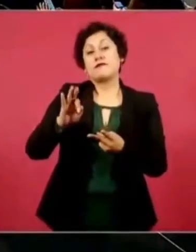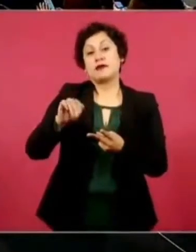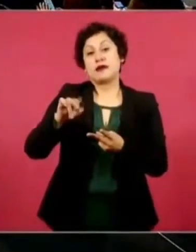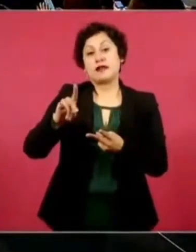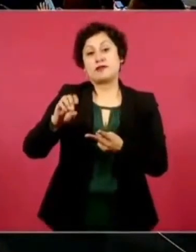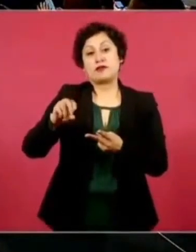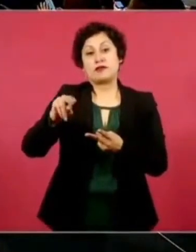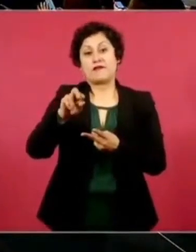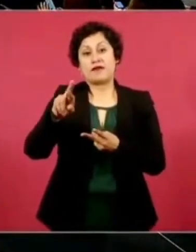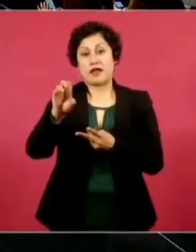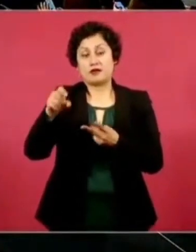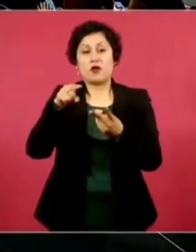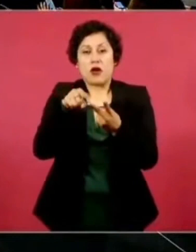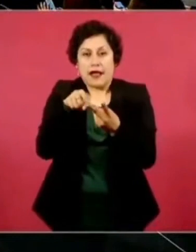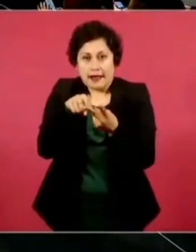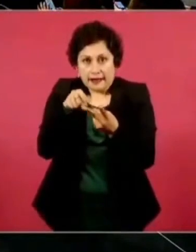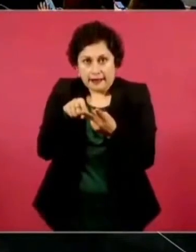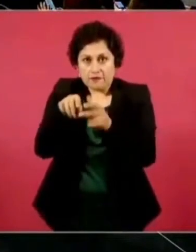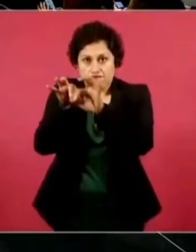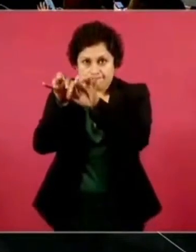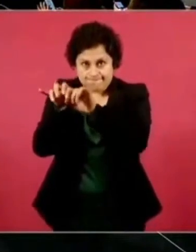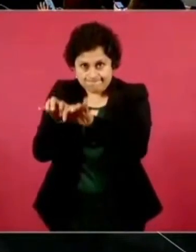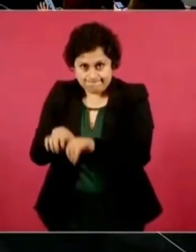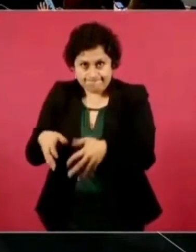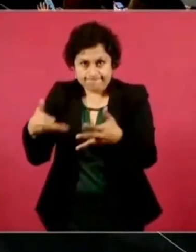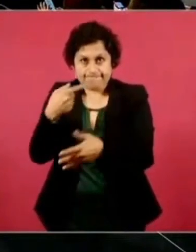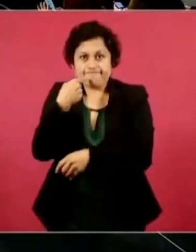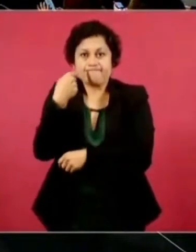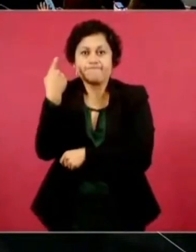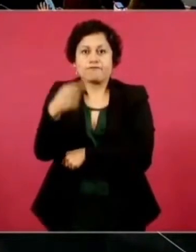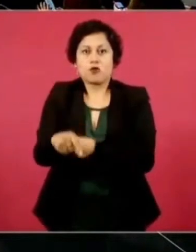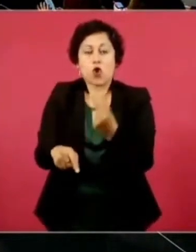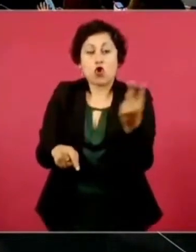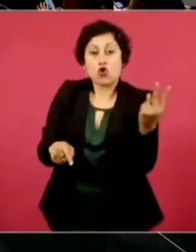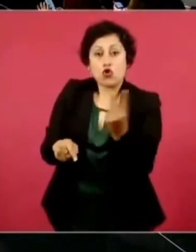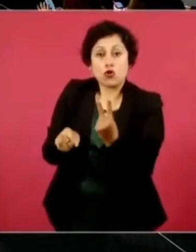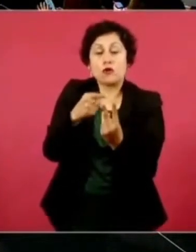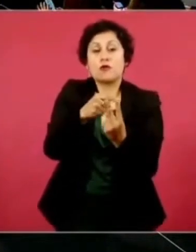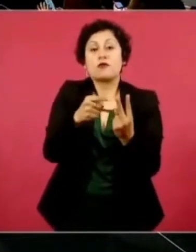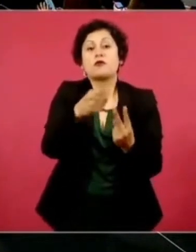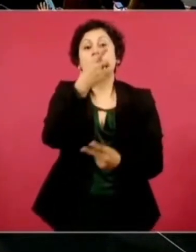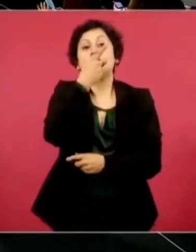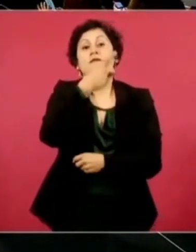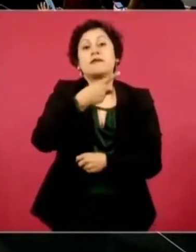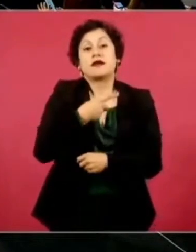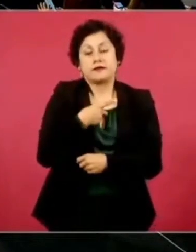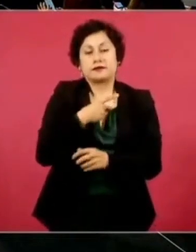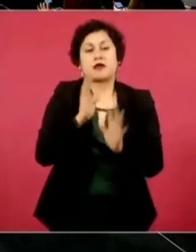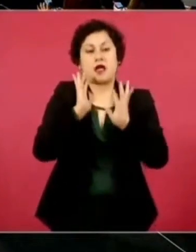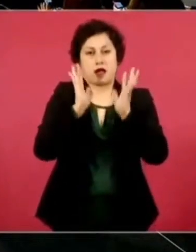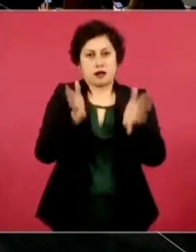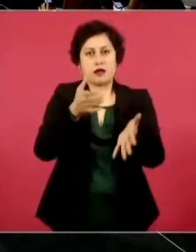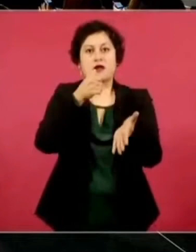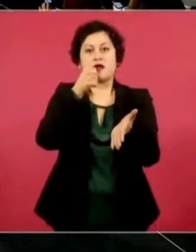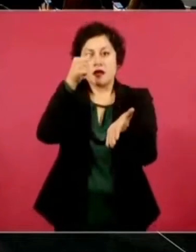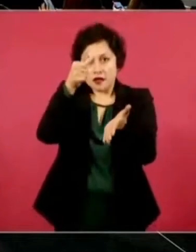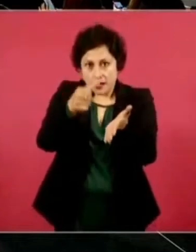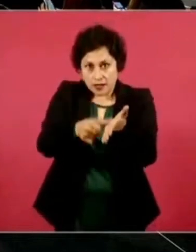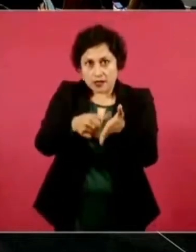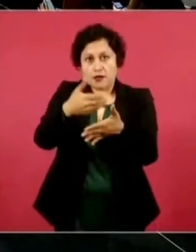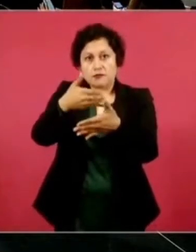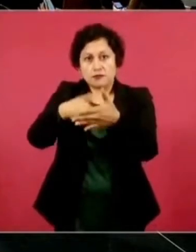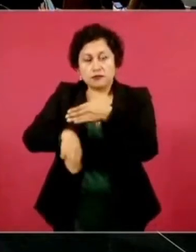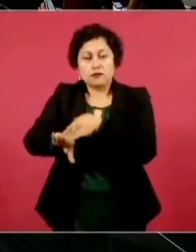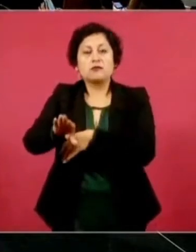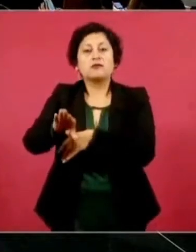las declaraciones y todo, me habían dicho que se iba a girar un oficio en donde hasta que se definiera en la Fiscalía,